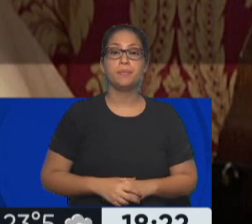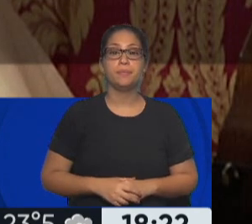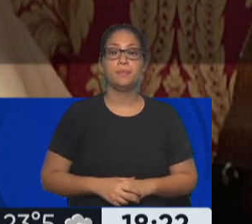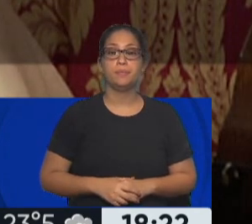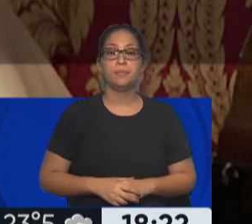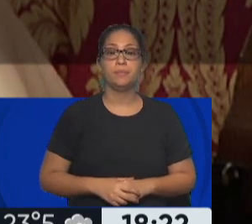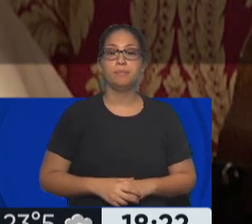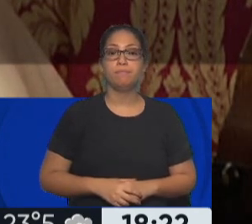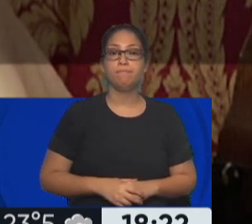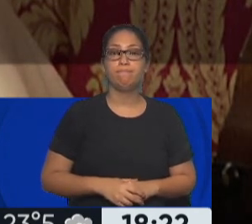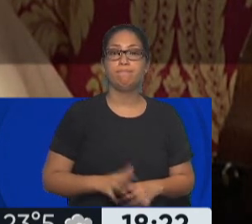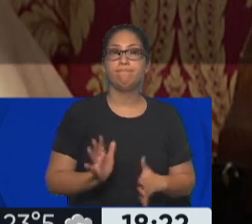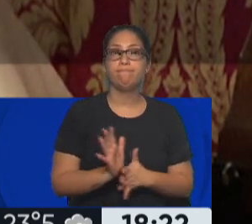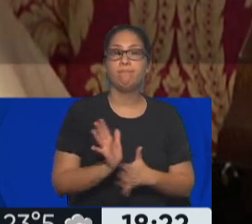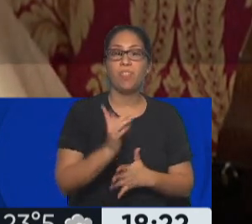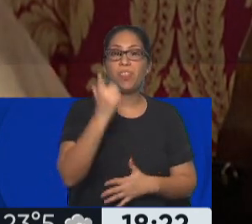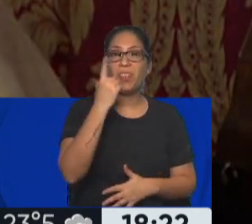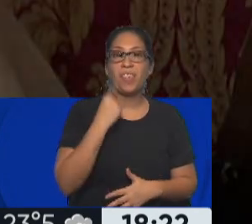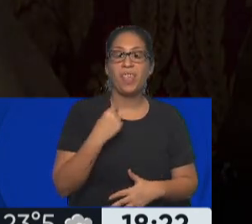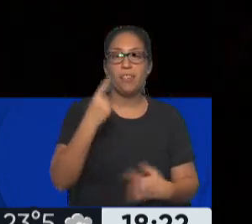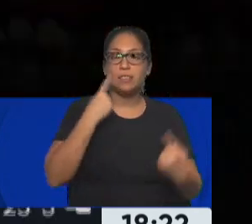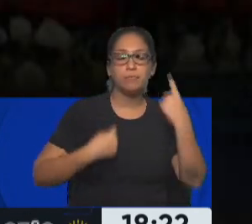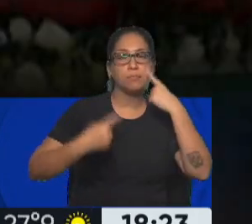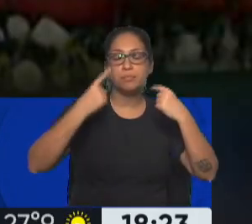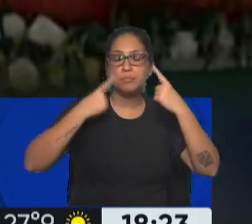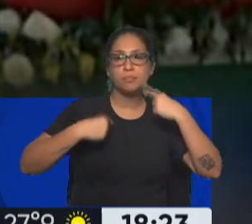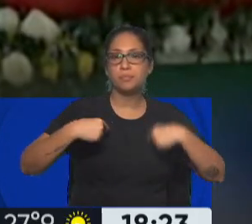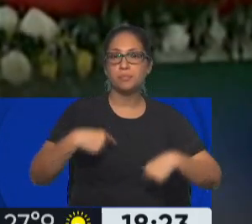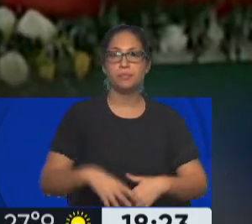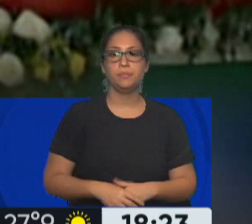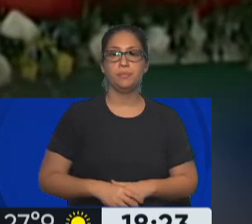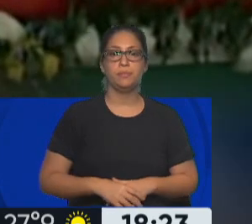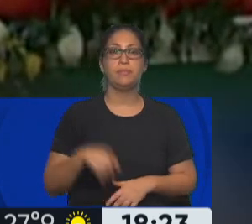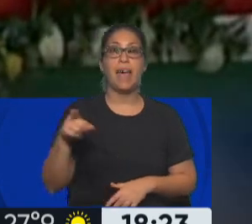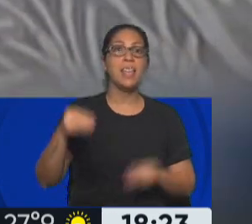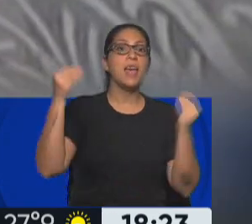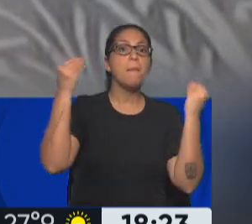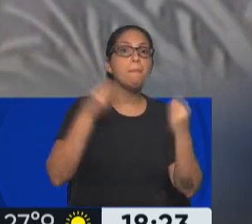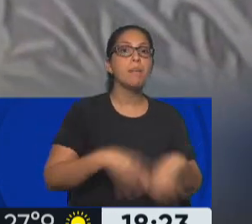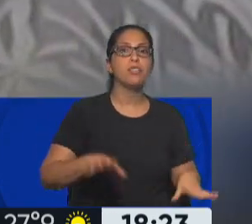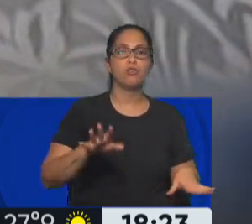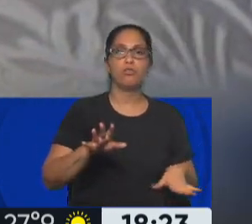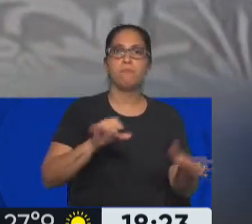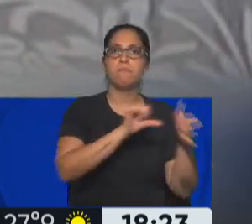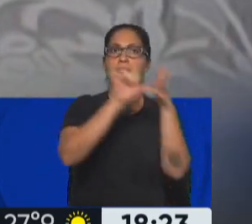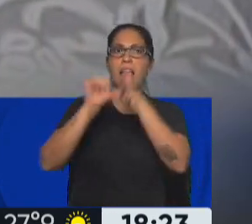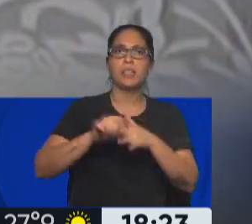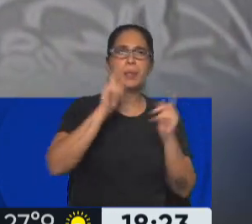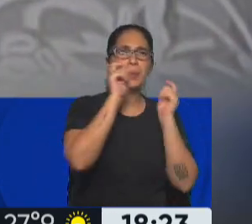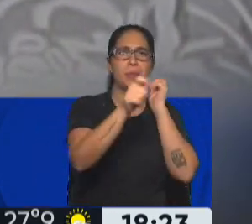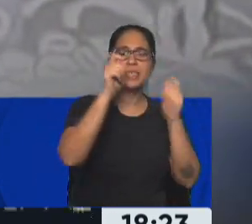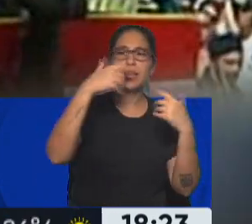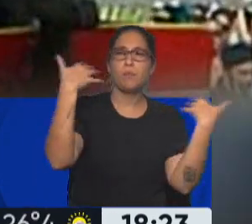Ma oggi è un giorno di pianto. Fue solo el comienzo de una agenda internacional marcada